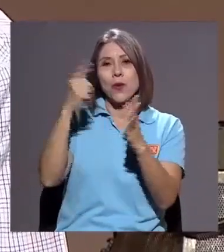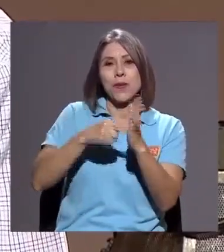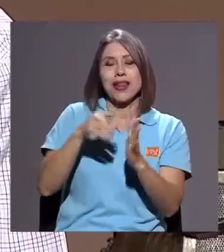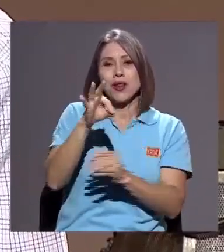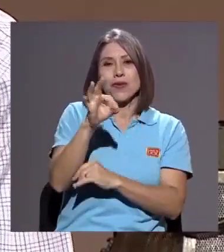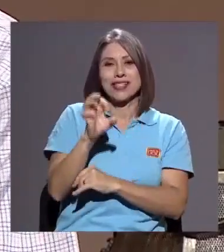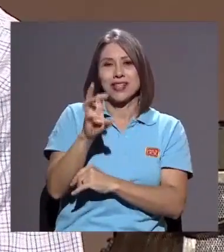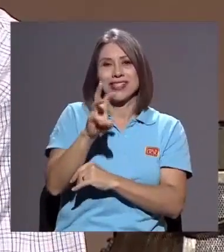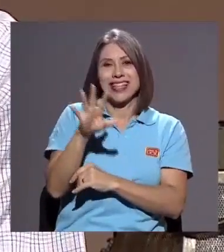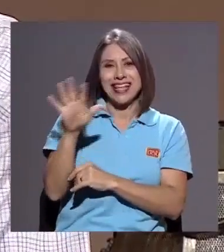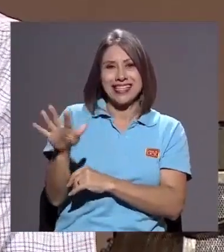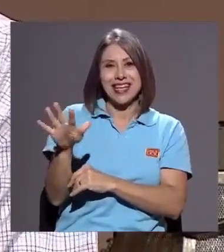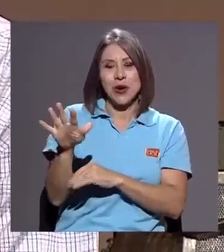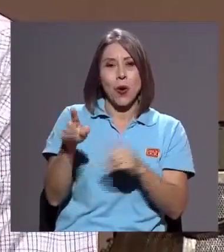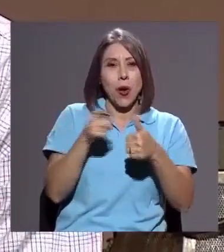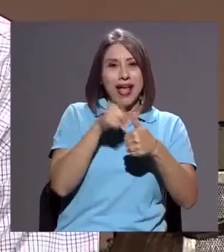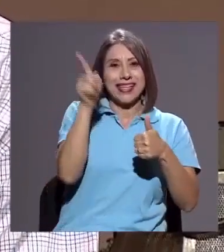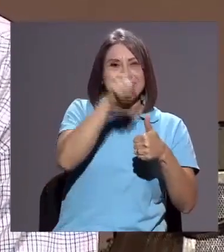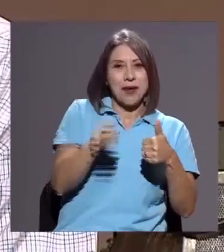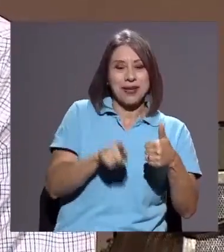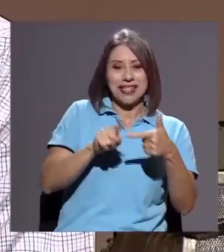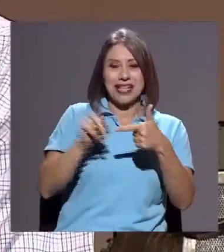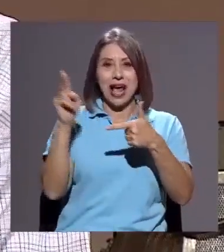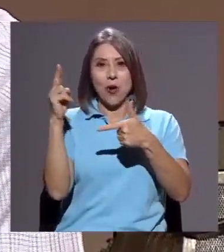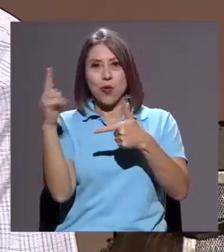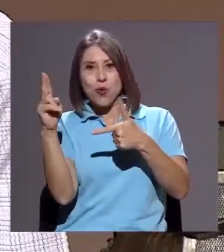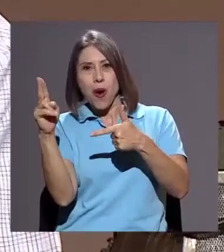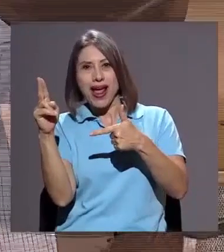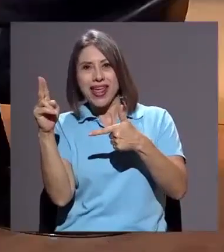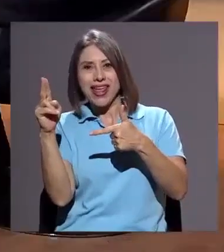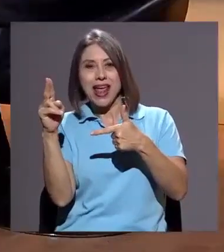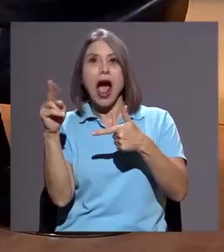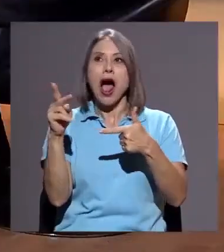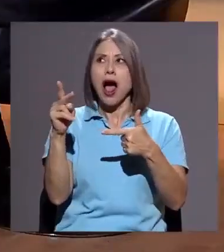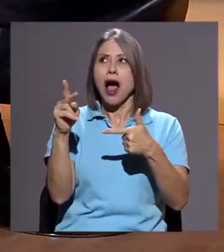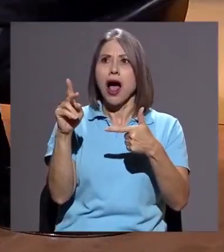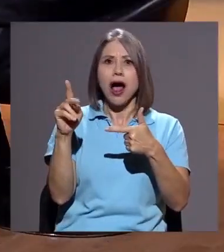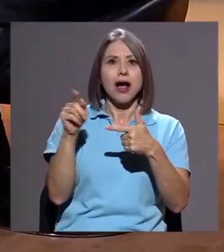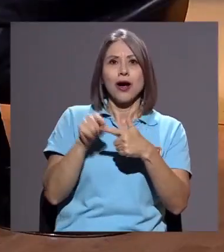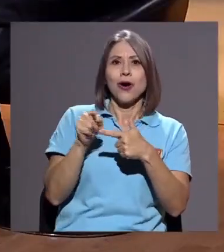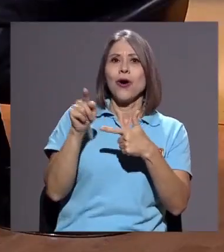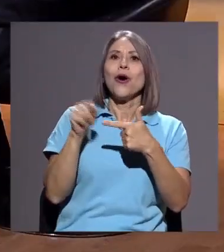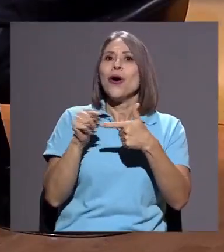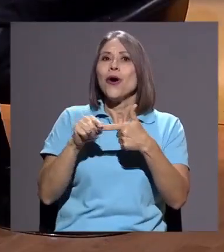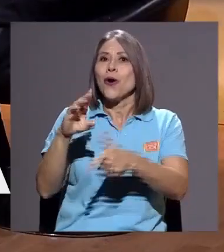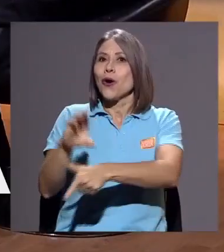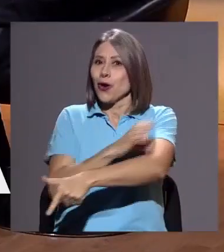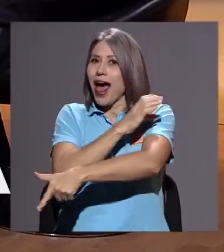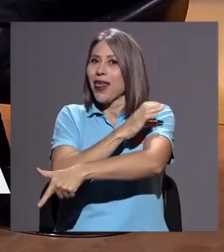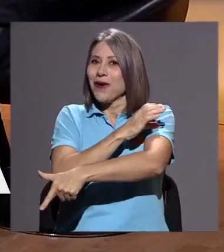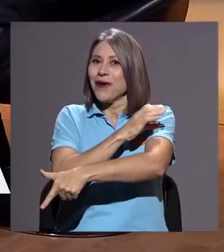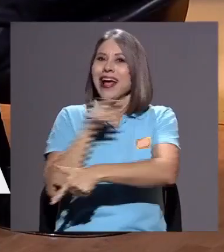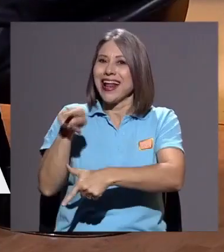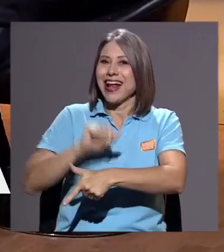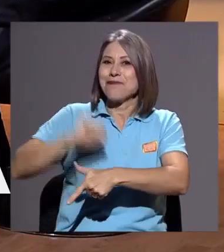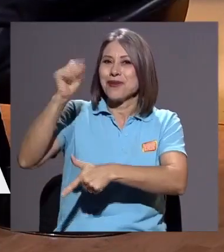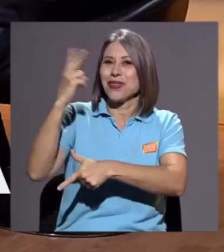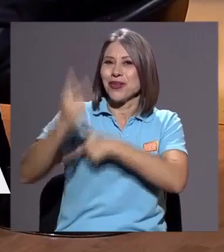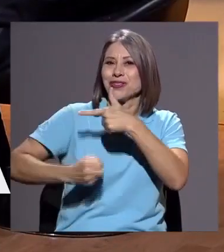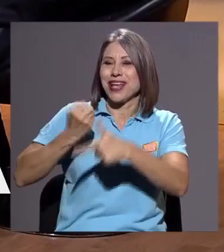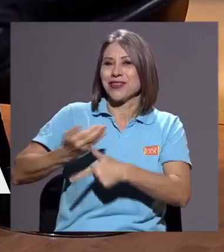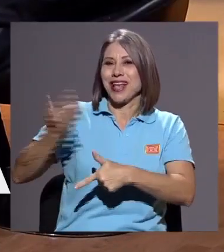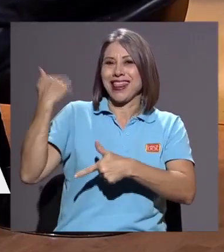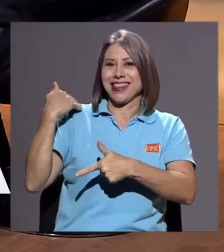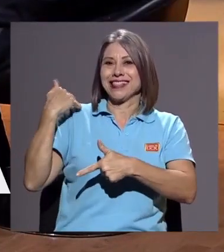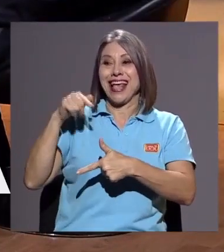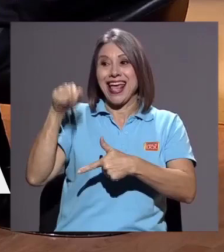Uruguay. Uruguay había sido campeón 2 años antes. Uruguay de Coronado. Uruguay de Coronado, sí, claro. Y por cierto, ese día Uruguay le